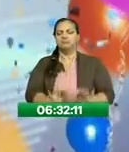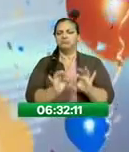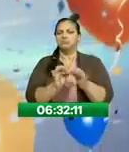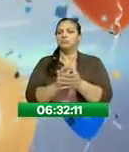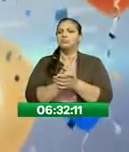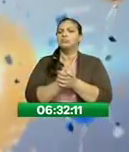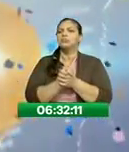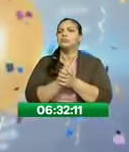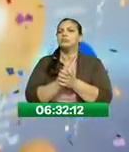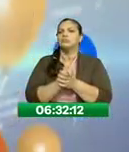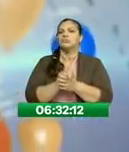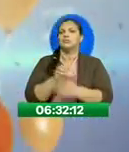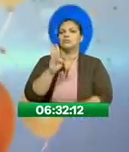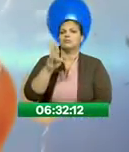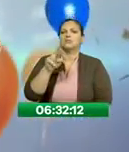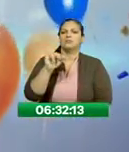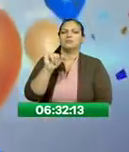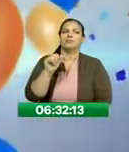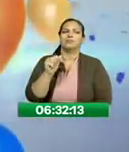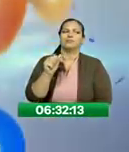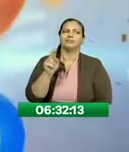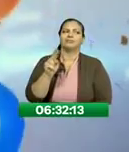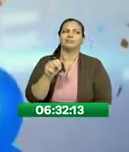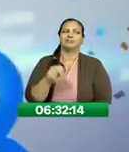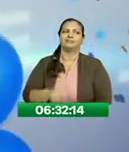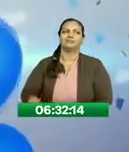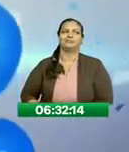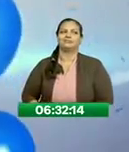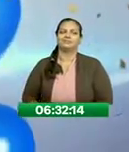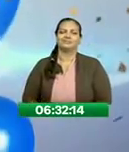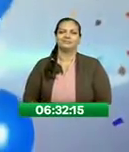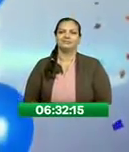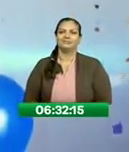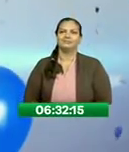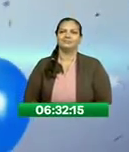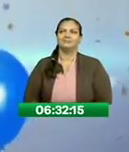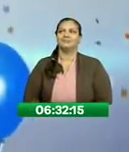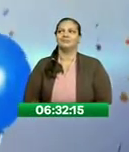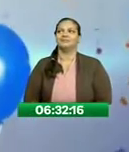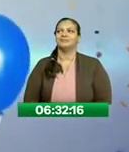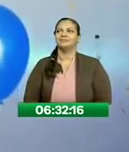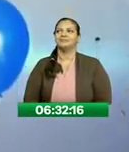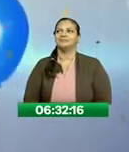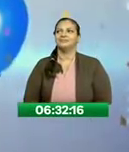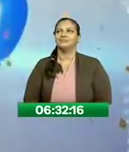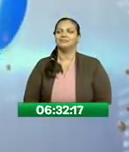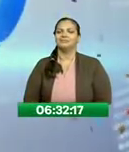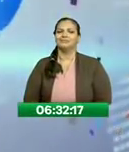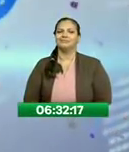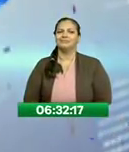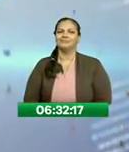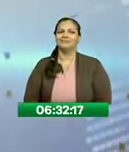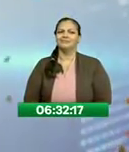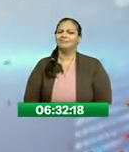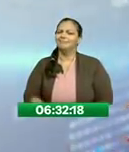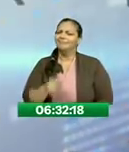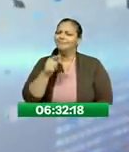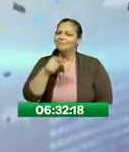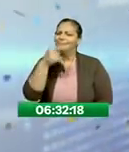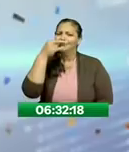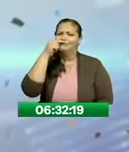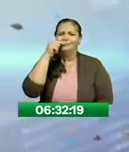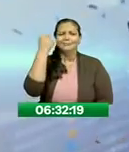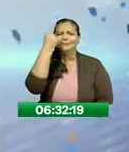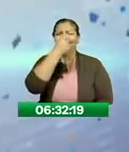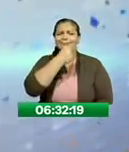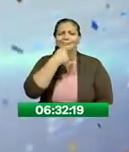Brian Plaza, Plaza. Muy bien. Ahí está. Mira, se parece a Pan de Pascua. Se parece a Pan de Pascua